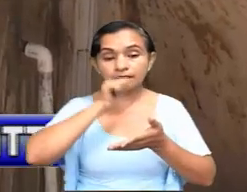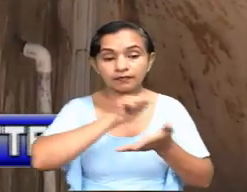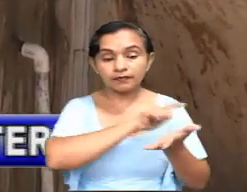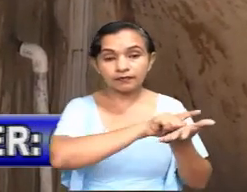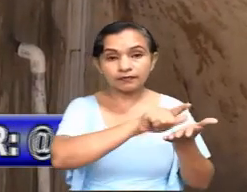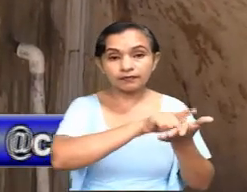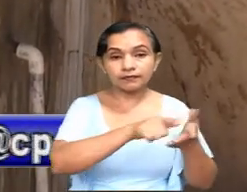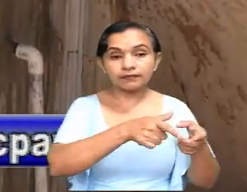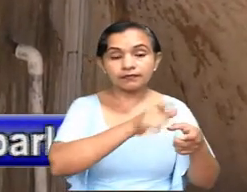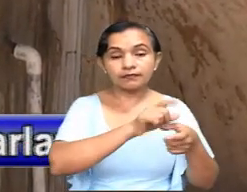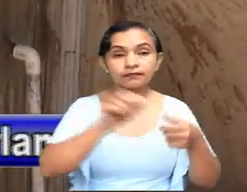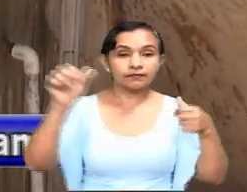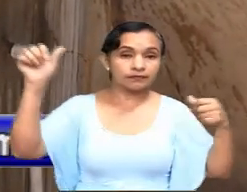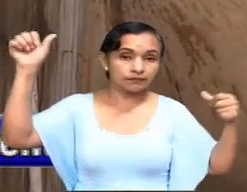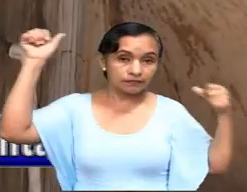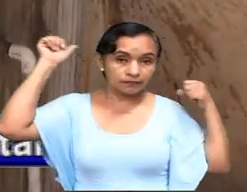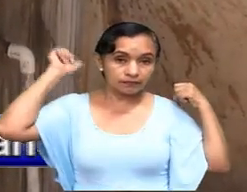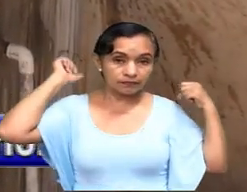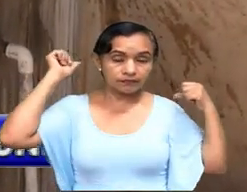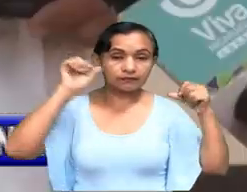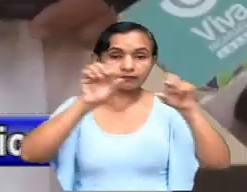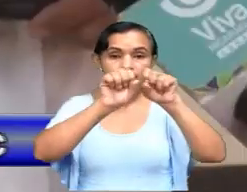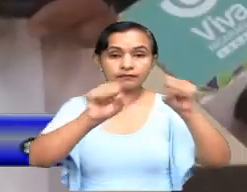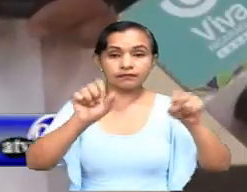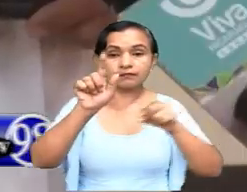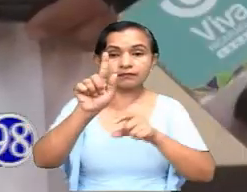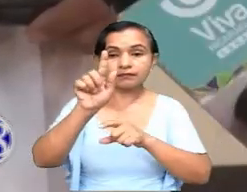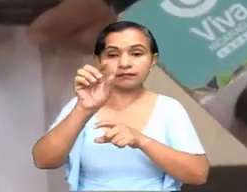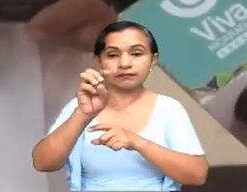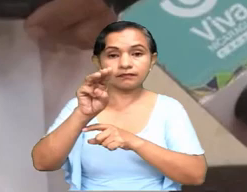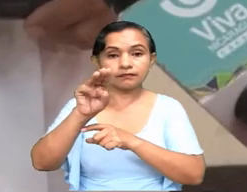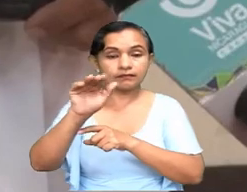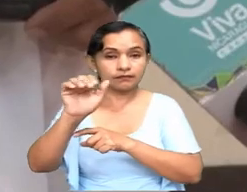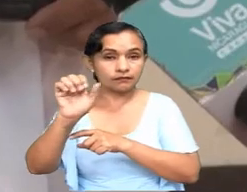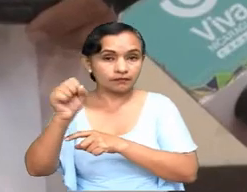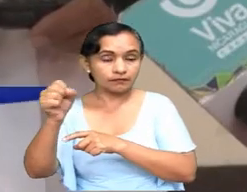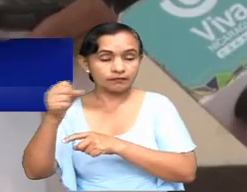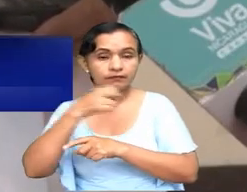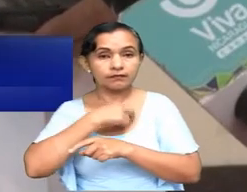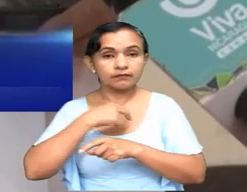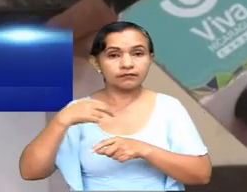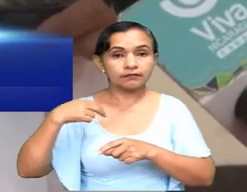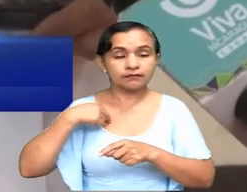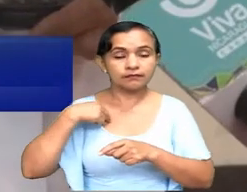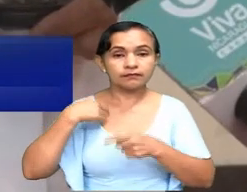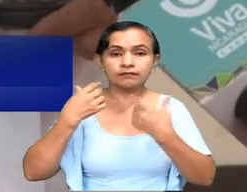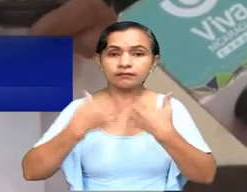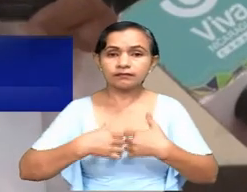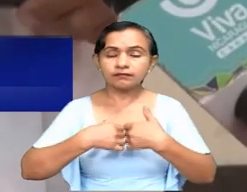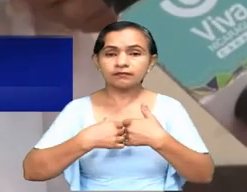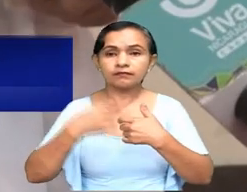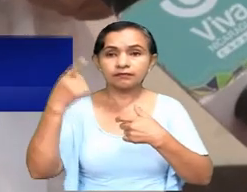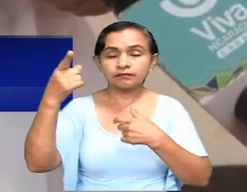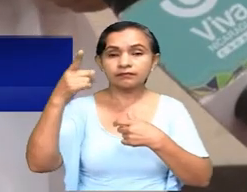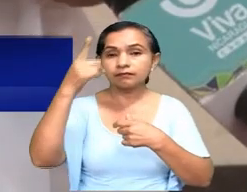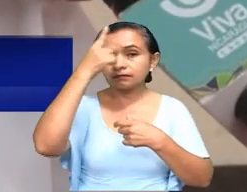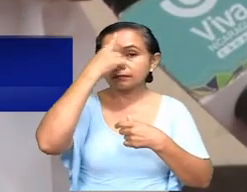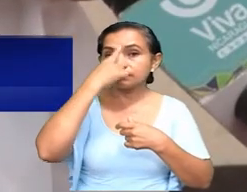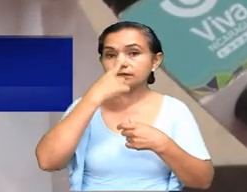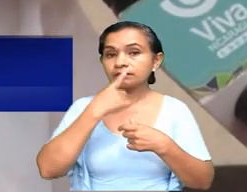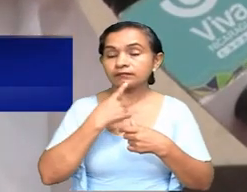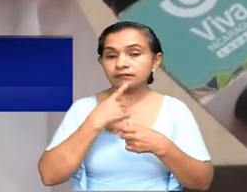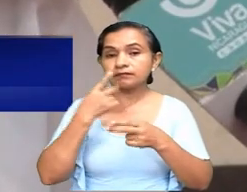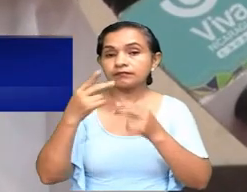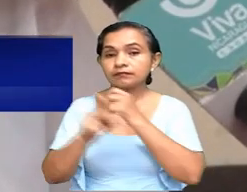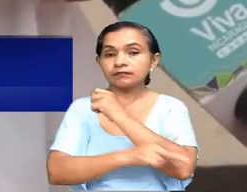saneamiento en Acoyapa y Santo Tomás. El proyecto lo está ejecutando una empresa de origen portugués con